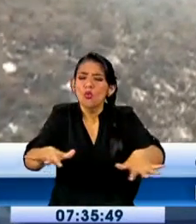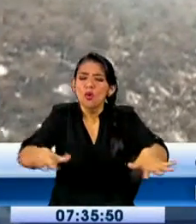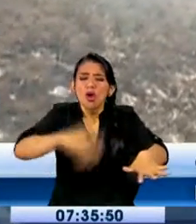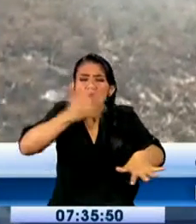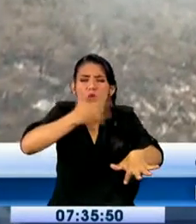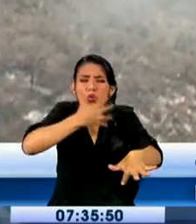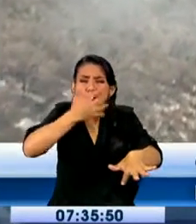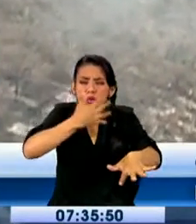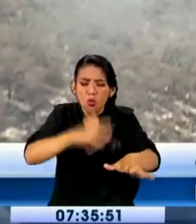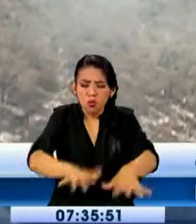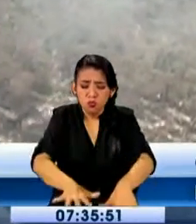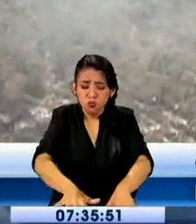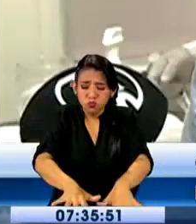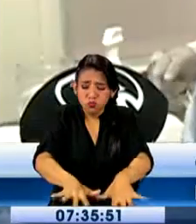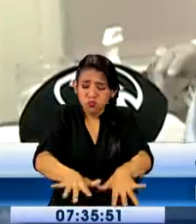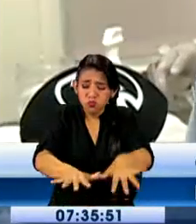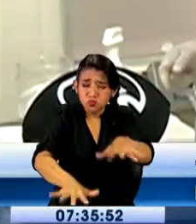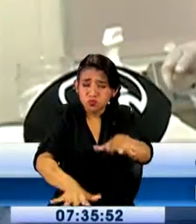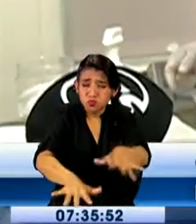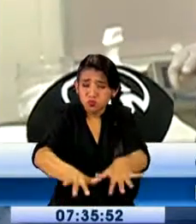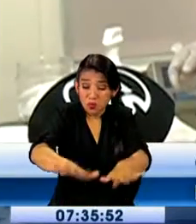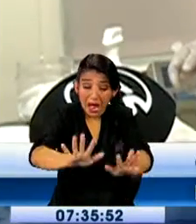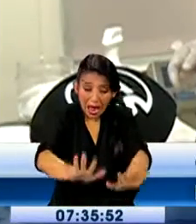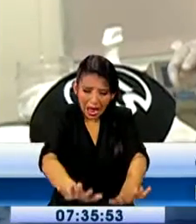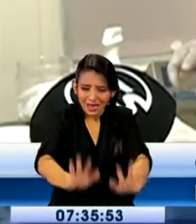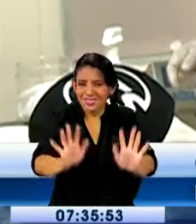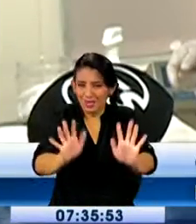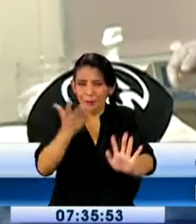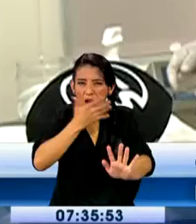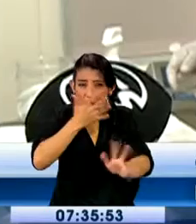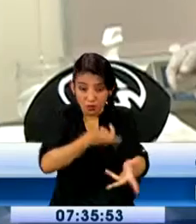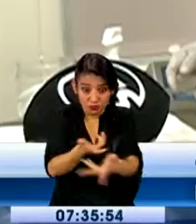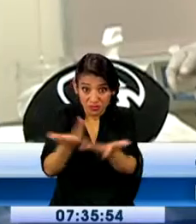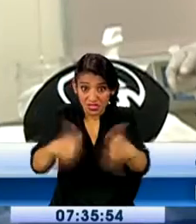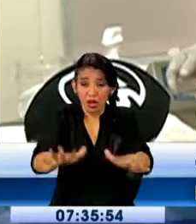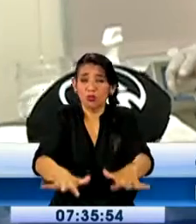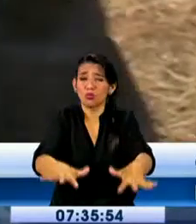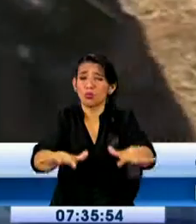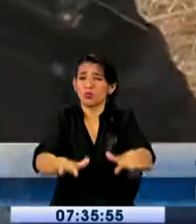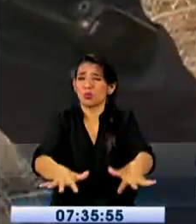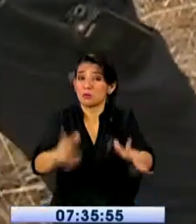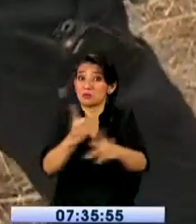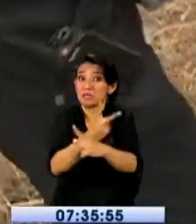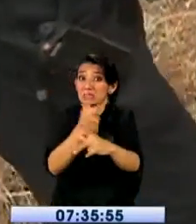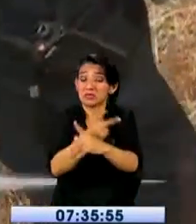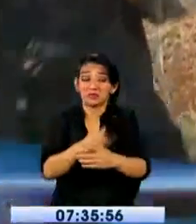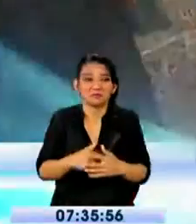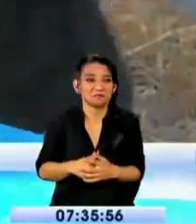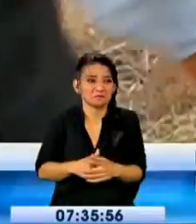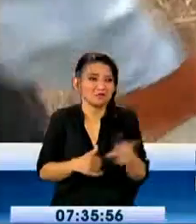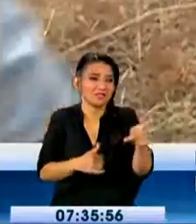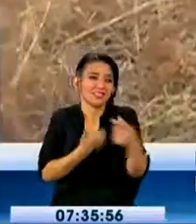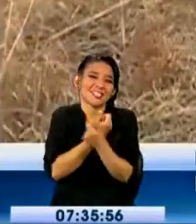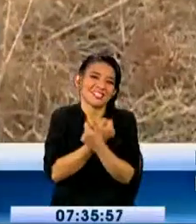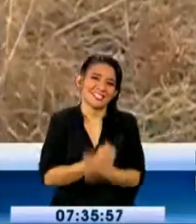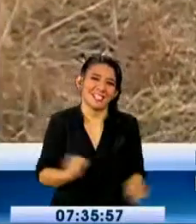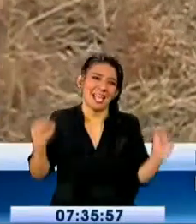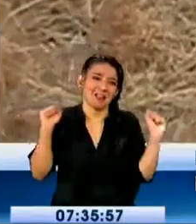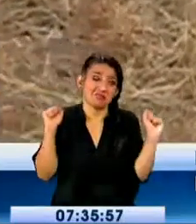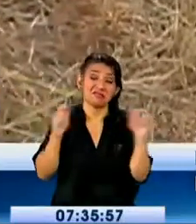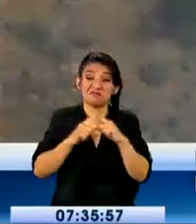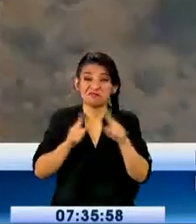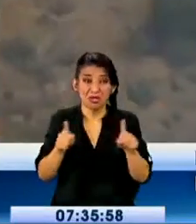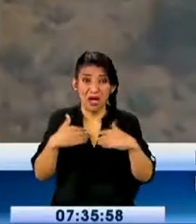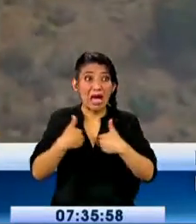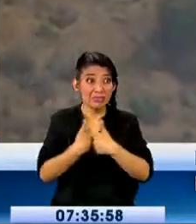que desprenden las brasas que quedaron como rezago de este incendio forestal. Ella tuvo un final feliz, aunque no todos los